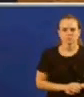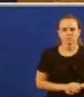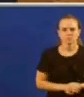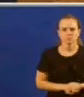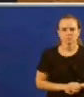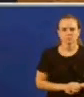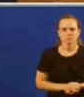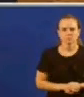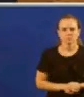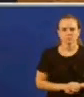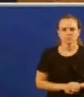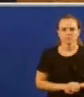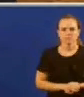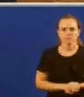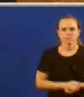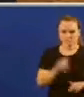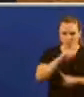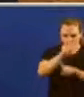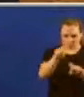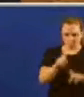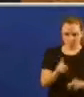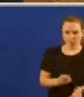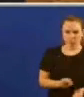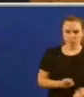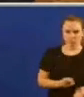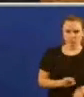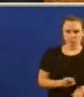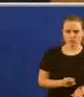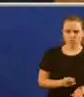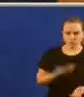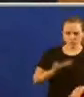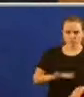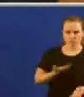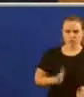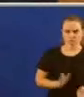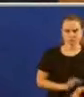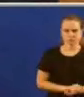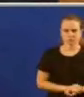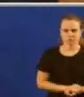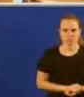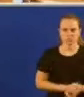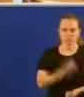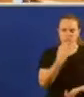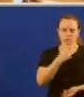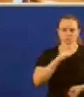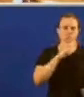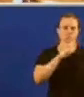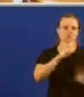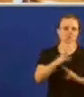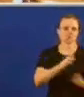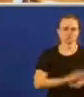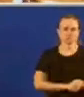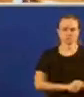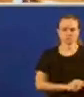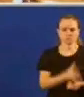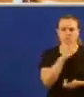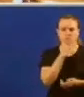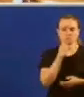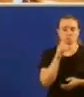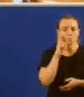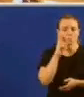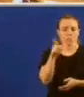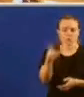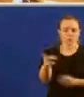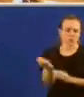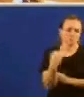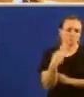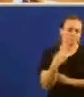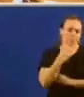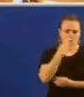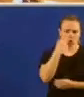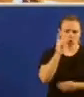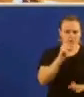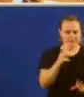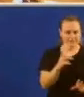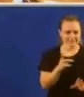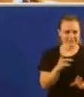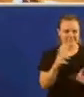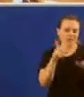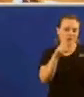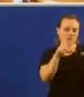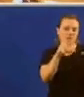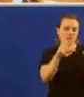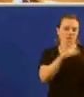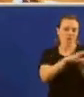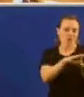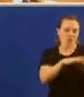Creo que unha pregunta importante. Ben, vou yo decir eu porque sabe xo que a vostede non lle interesa falar desta